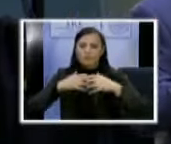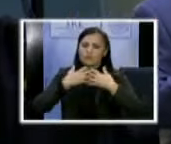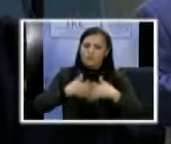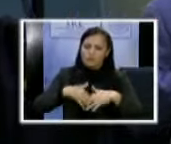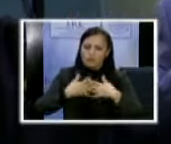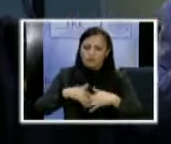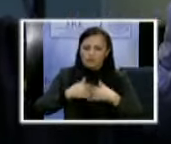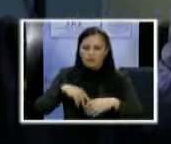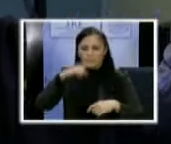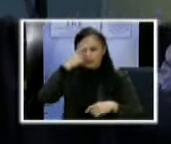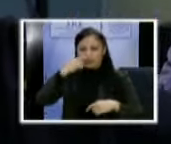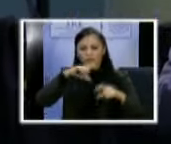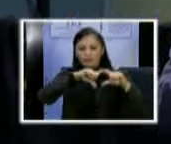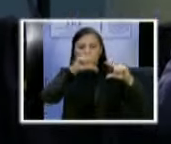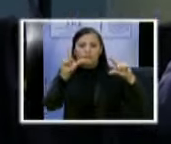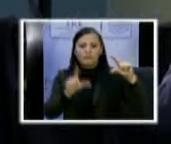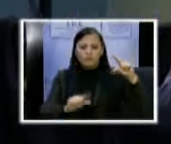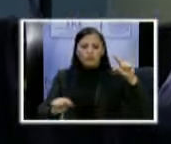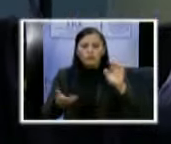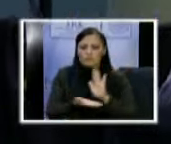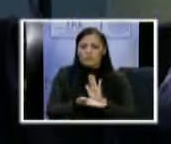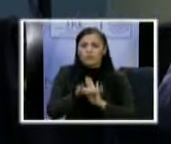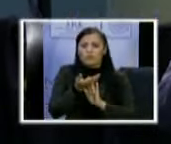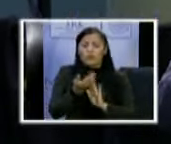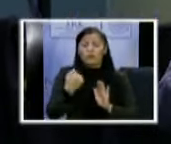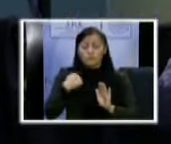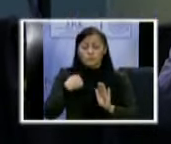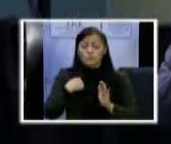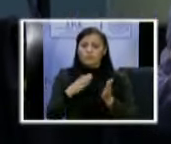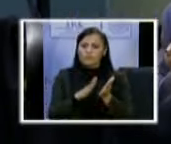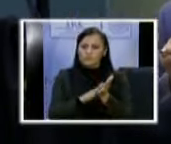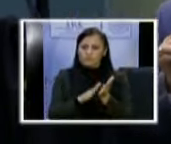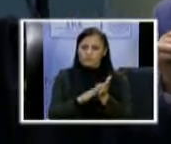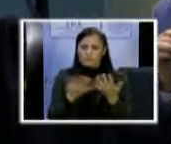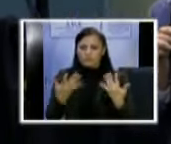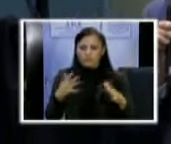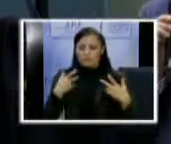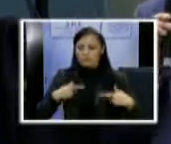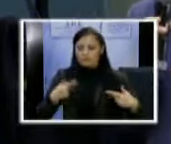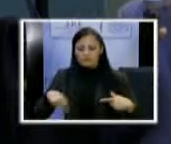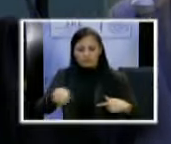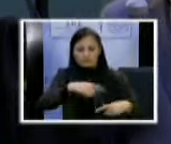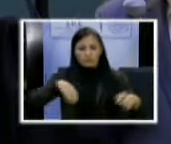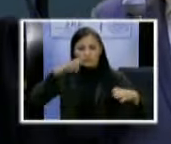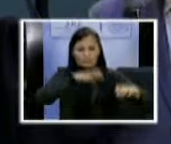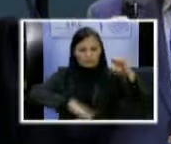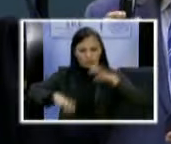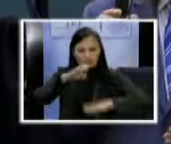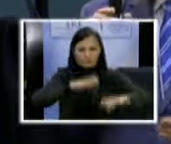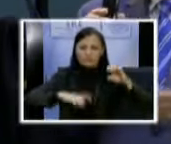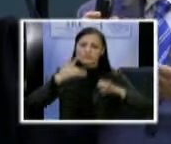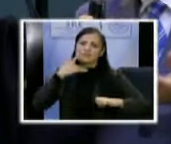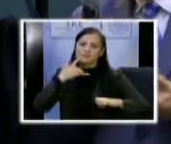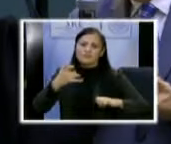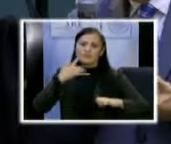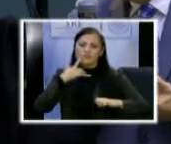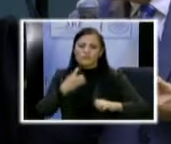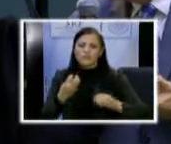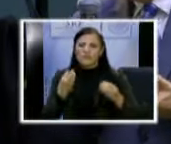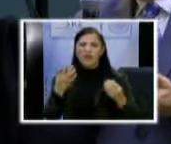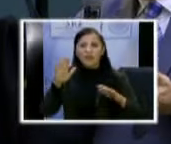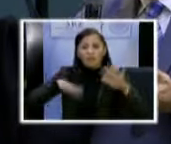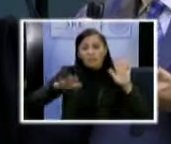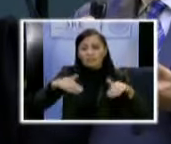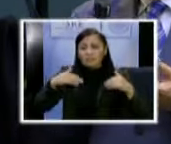a nuestro país. Entonces yo felicito mucho a nuestros embajadores, vean el esfuerzo que hacen, muchas veces